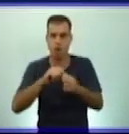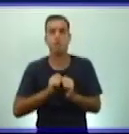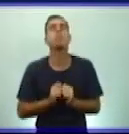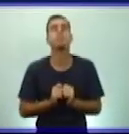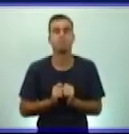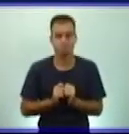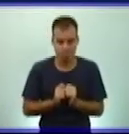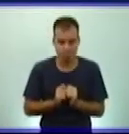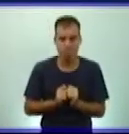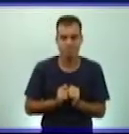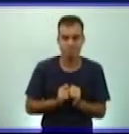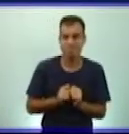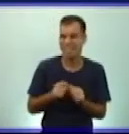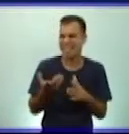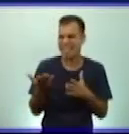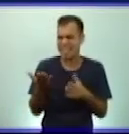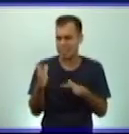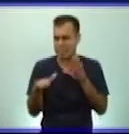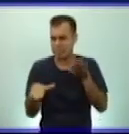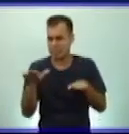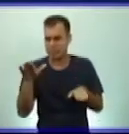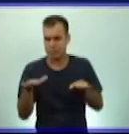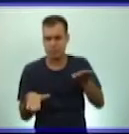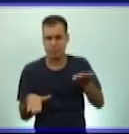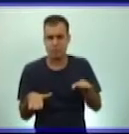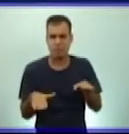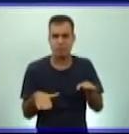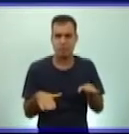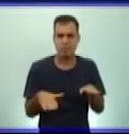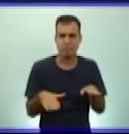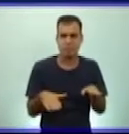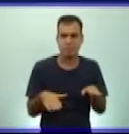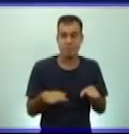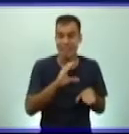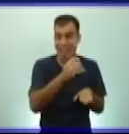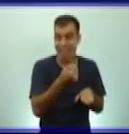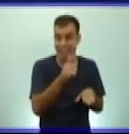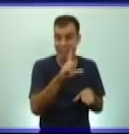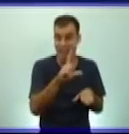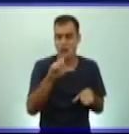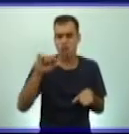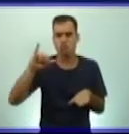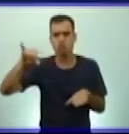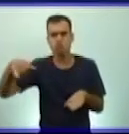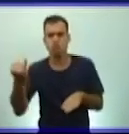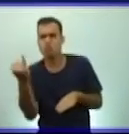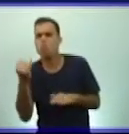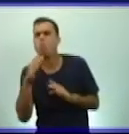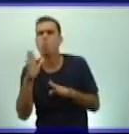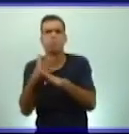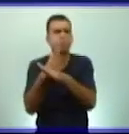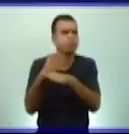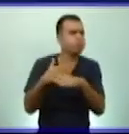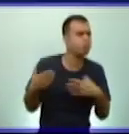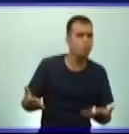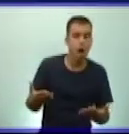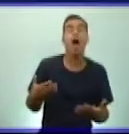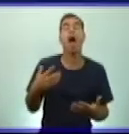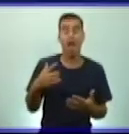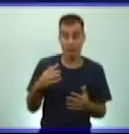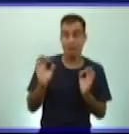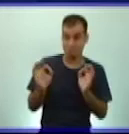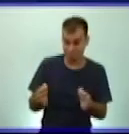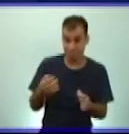habrá entre la caloría y el joule? Bien, en este caso podemos estar planteando que